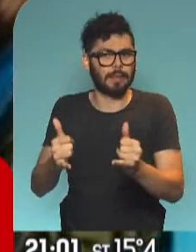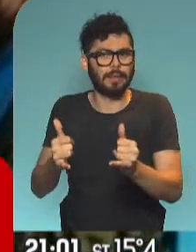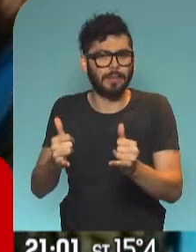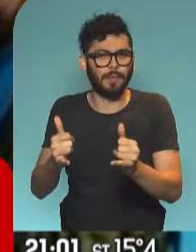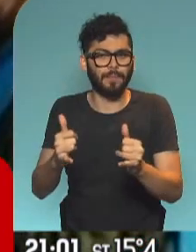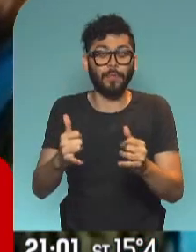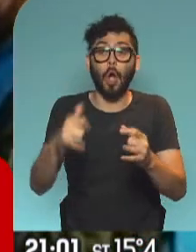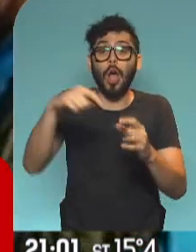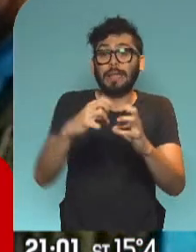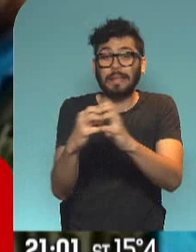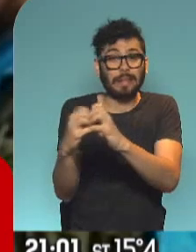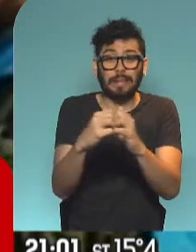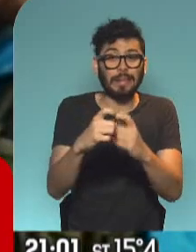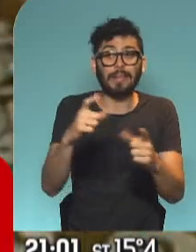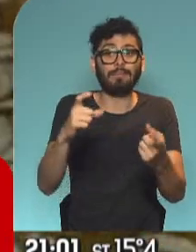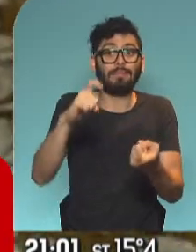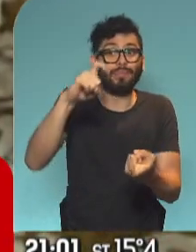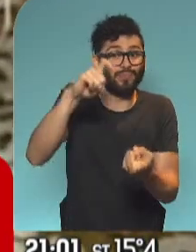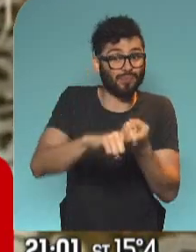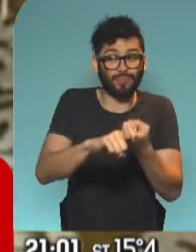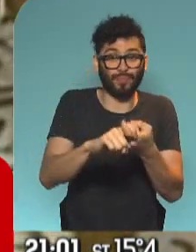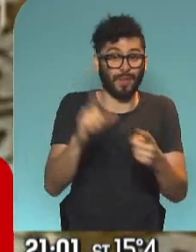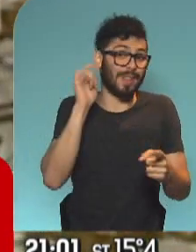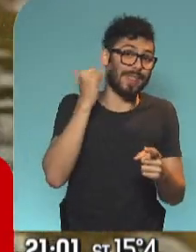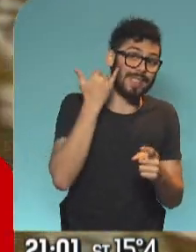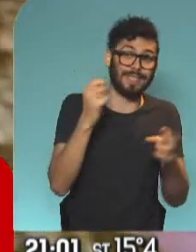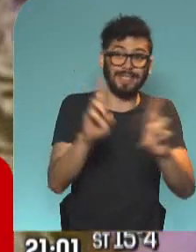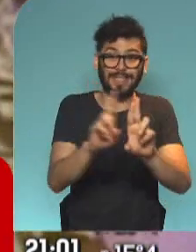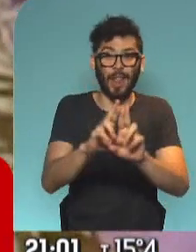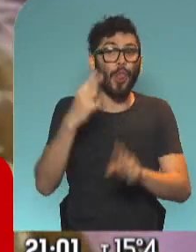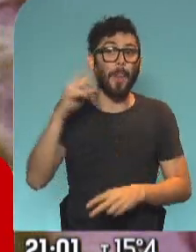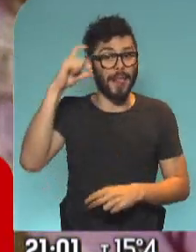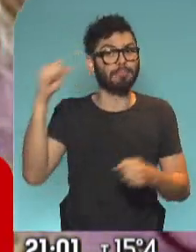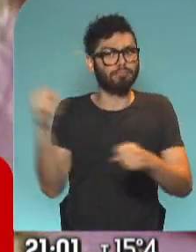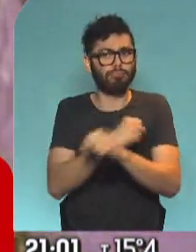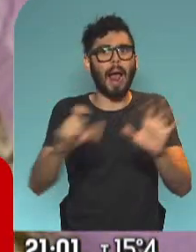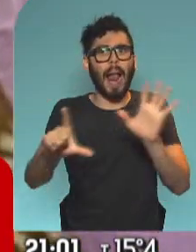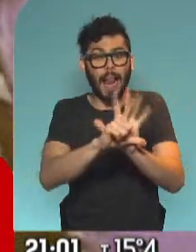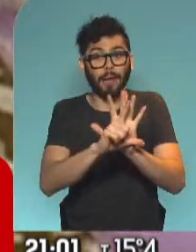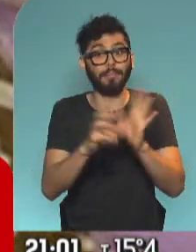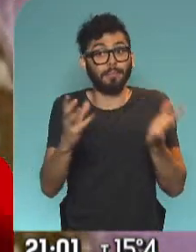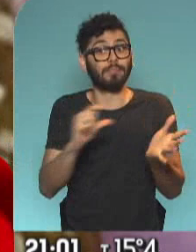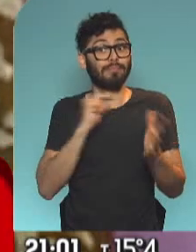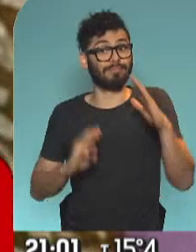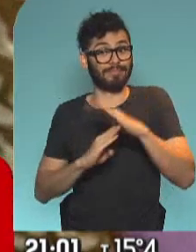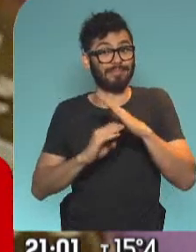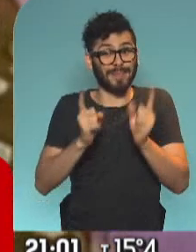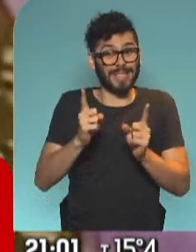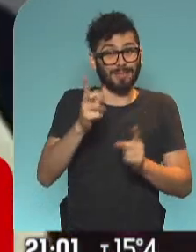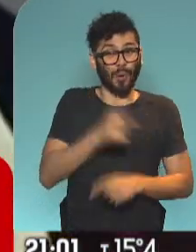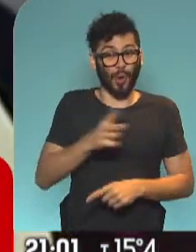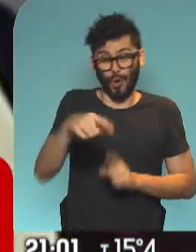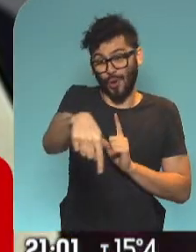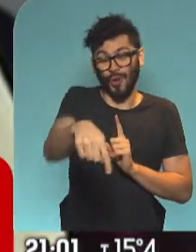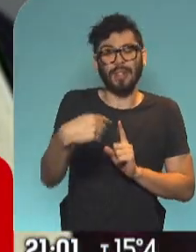el matrimonio igualitario, legalizado en Argentina en 2010, el entonces arzobispo consideró que aquel